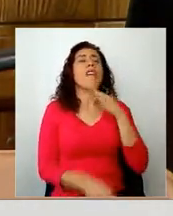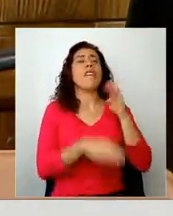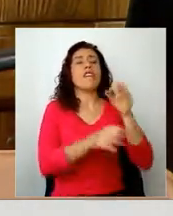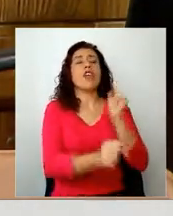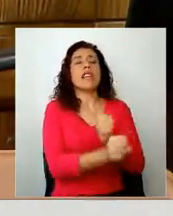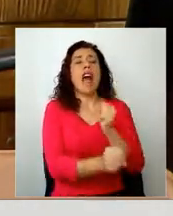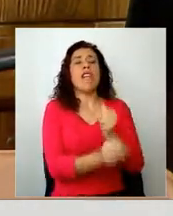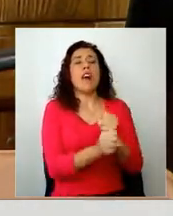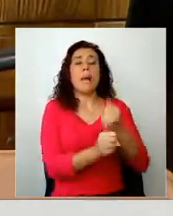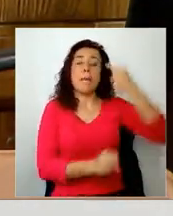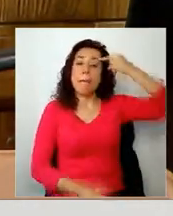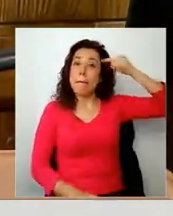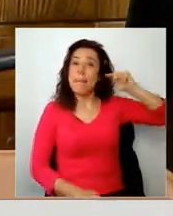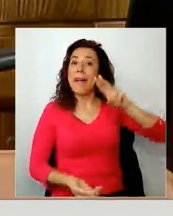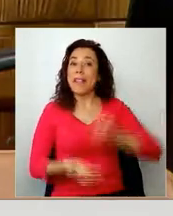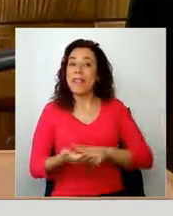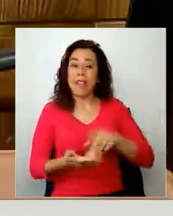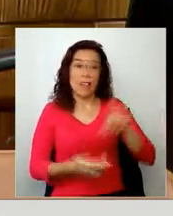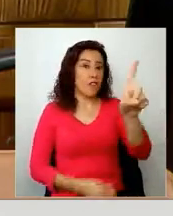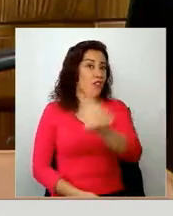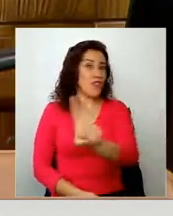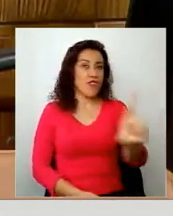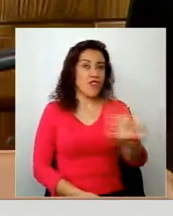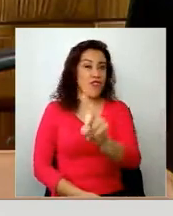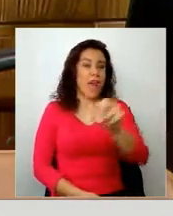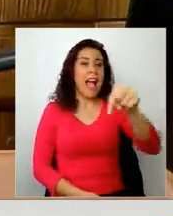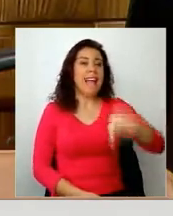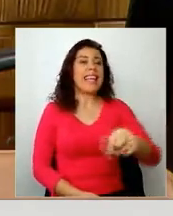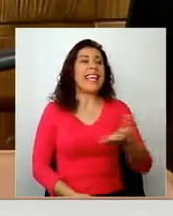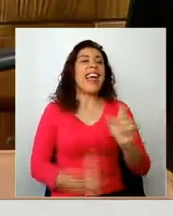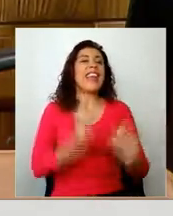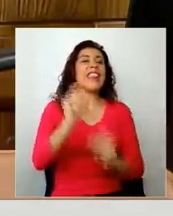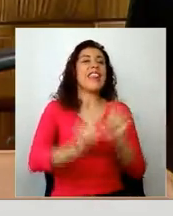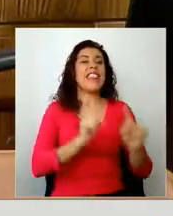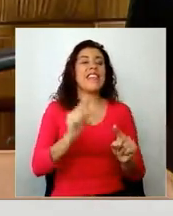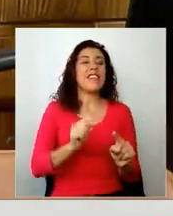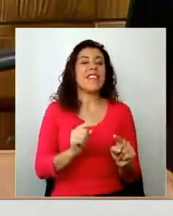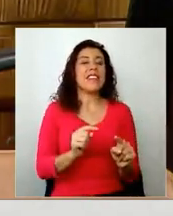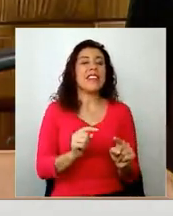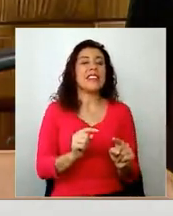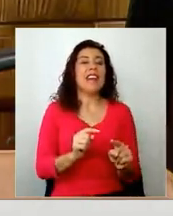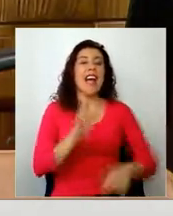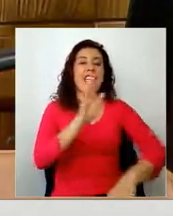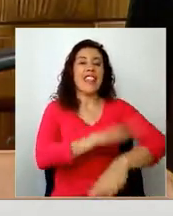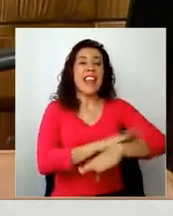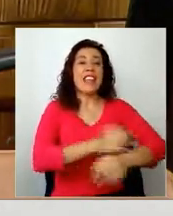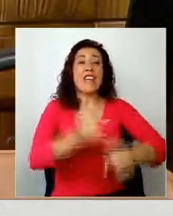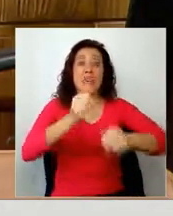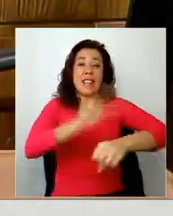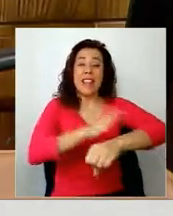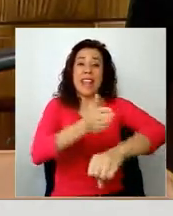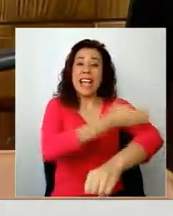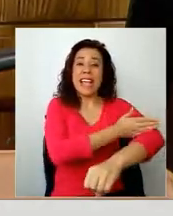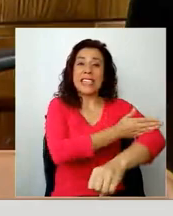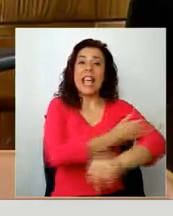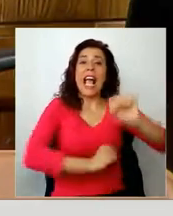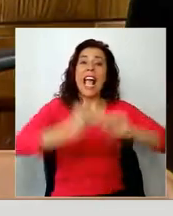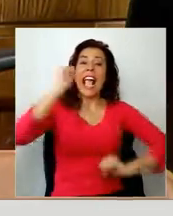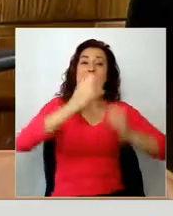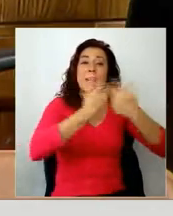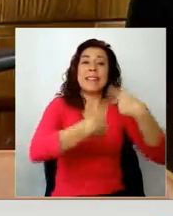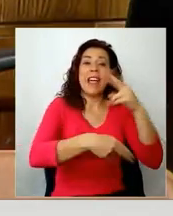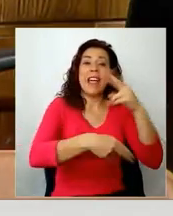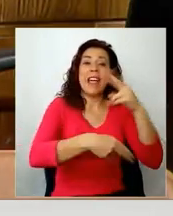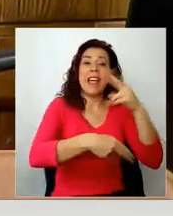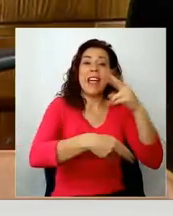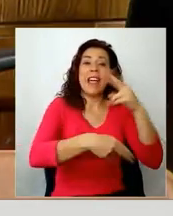eso no es así acá lo que se está defendiendo por la derecha y la ultraderecha es a la industria salmonera que esto